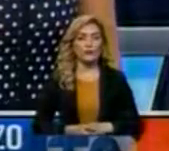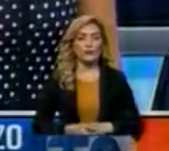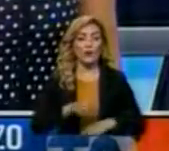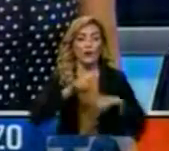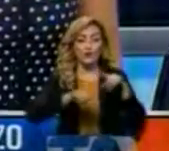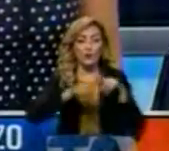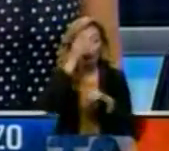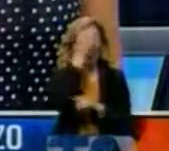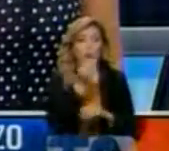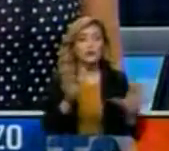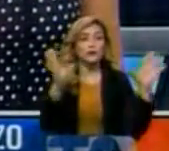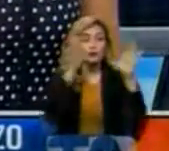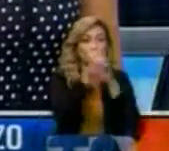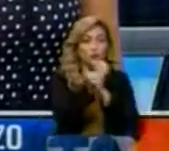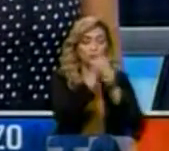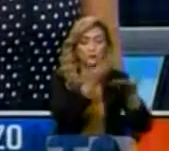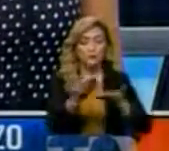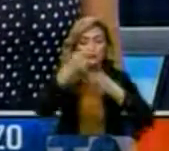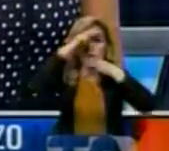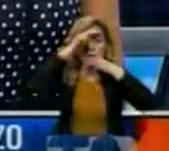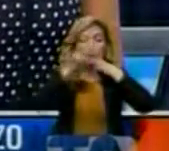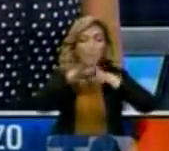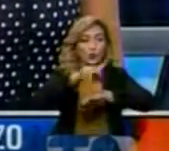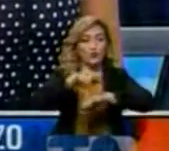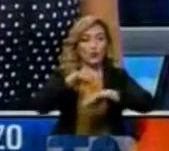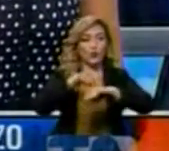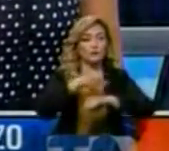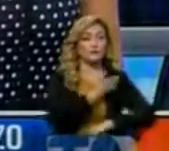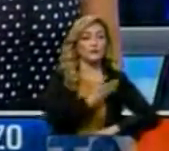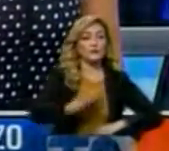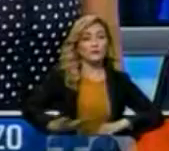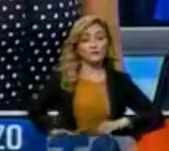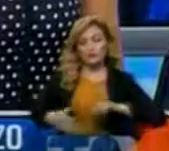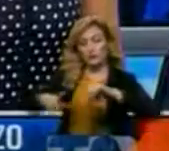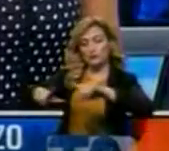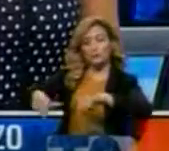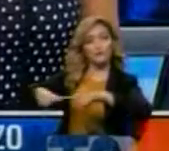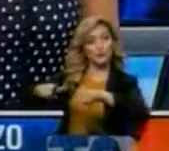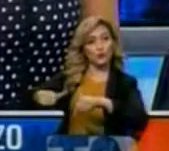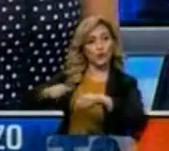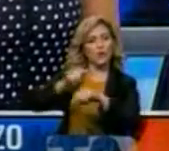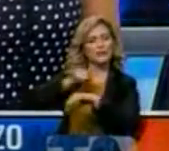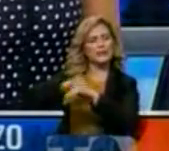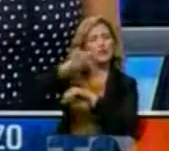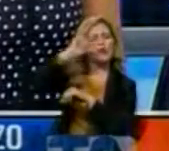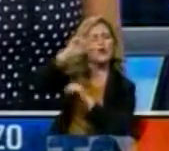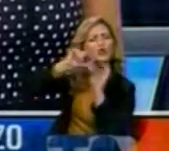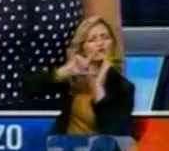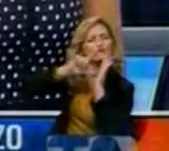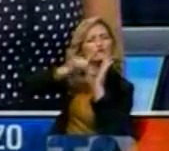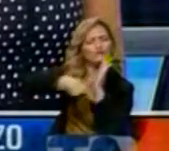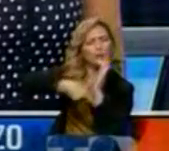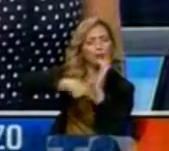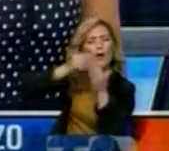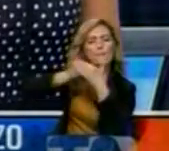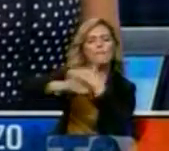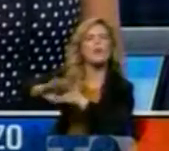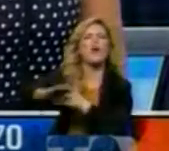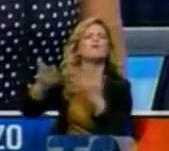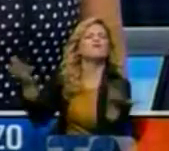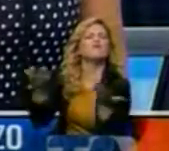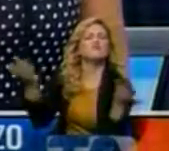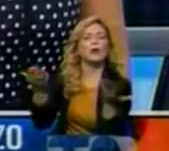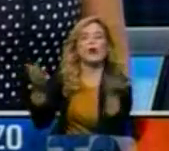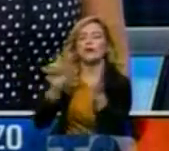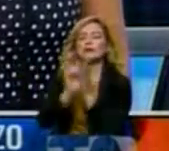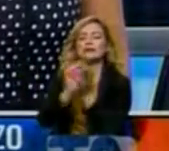Amigos, buenas noches. Bienvenidos a 24 horas. El presidente de la República enviará en minutos la reforma económica a la Asamblea Nacional, que a partir de su